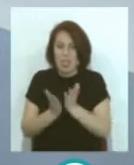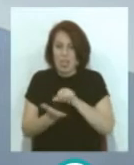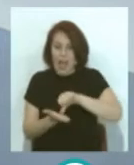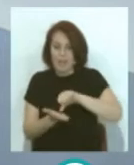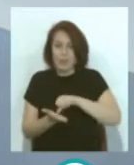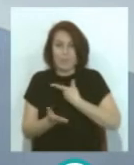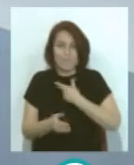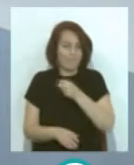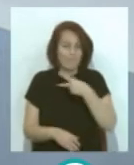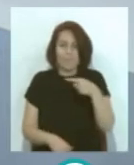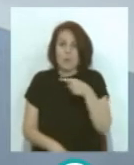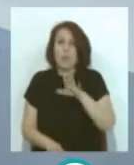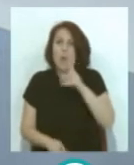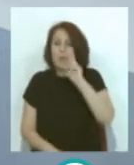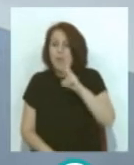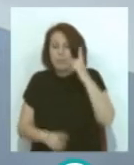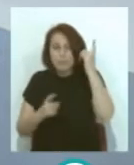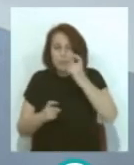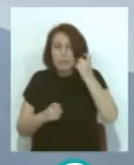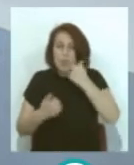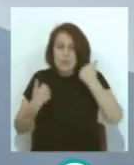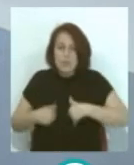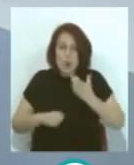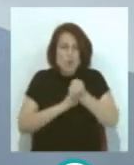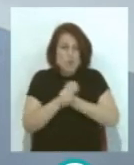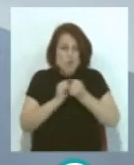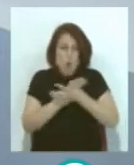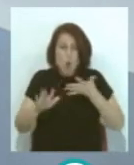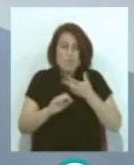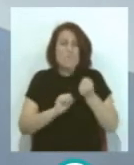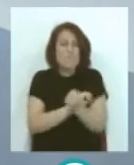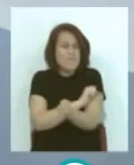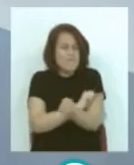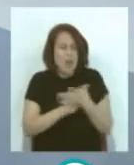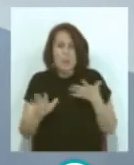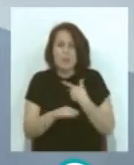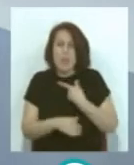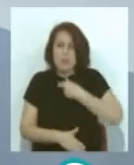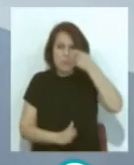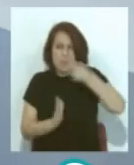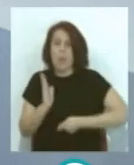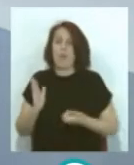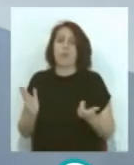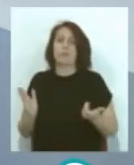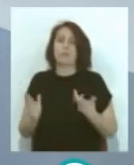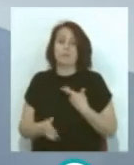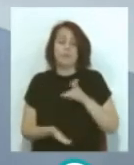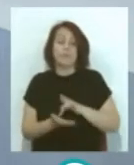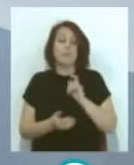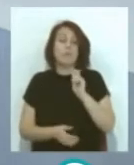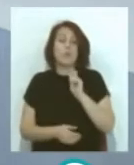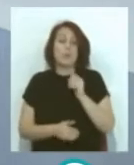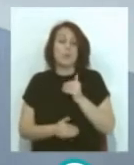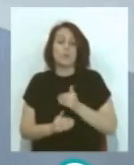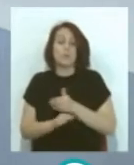claro, después de ver el esfuerzo físico, lo que corre, a la velocidad que lo hace, a la intensidad que lo hace, cuando van pasando los